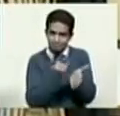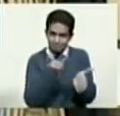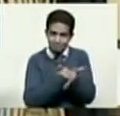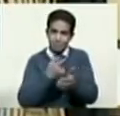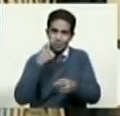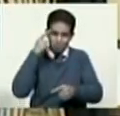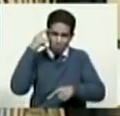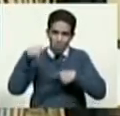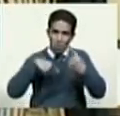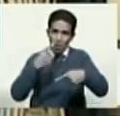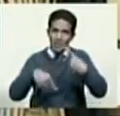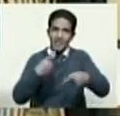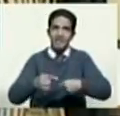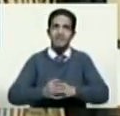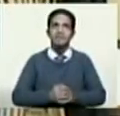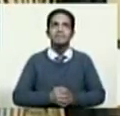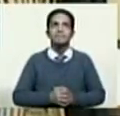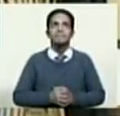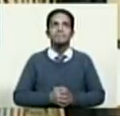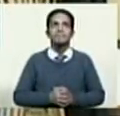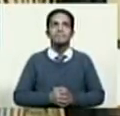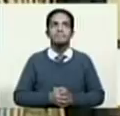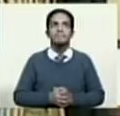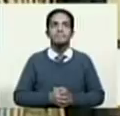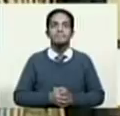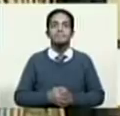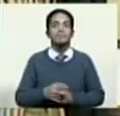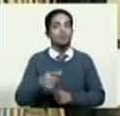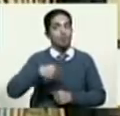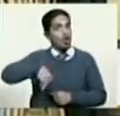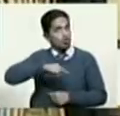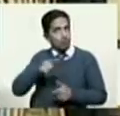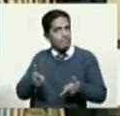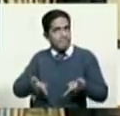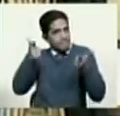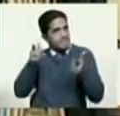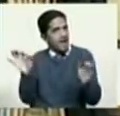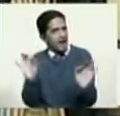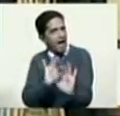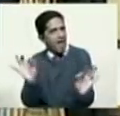días. Y no se lo vamos a permitir bajo ningún aspecto.